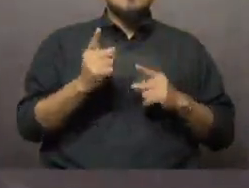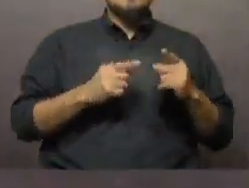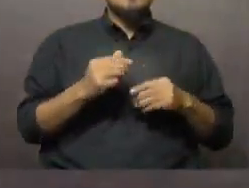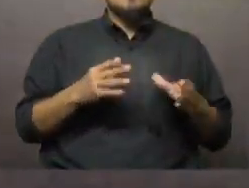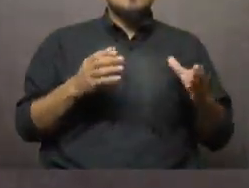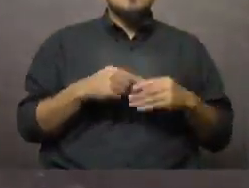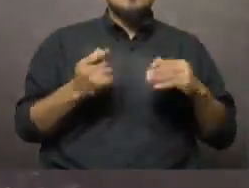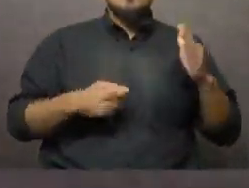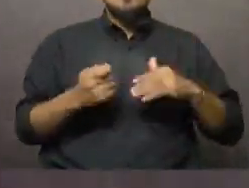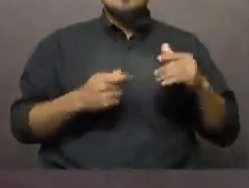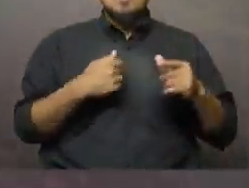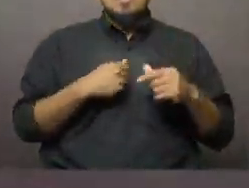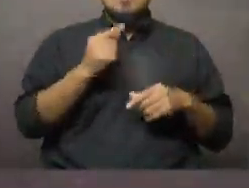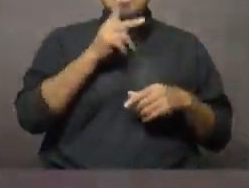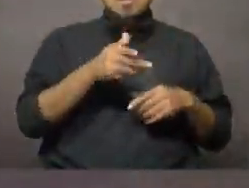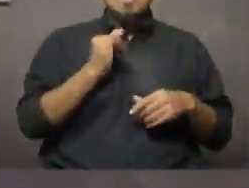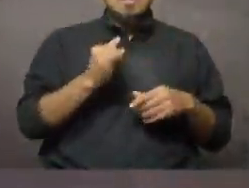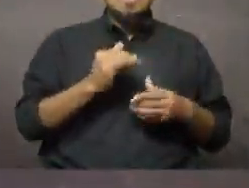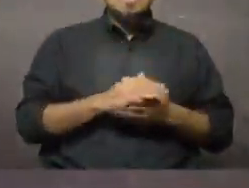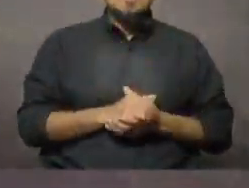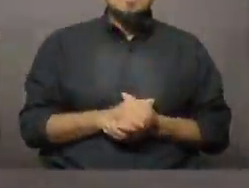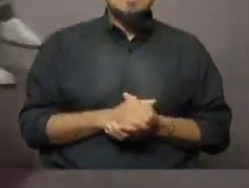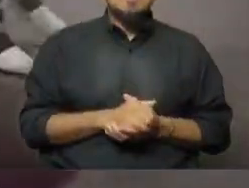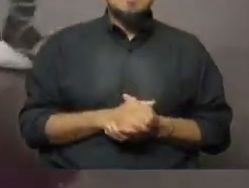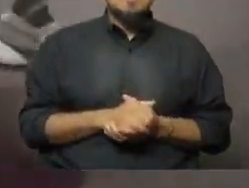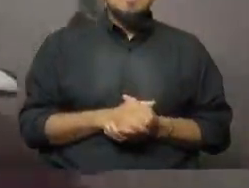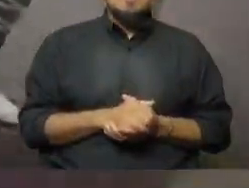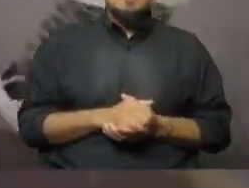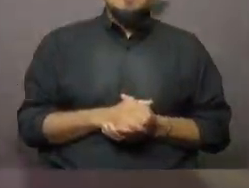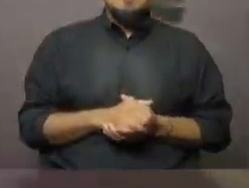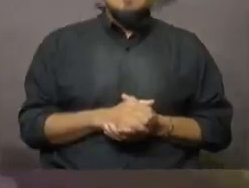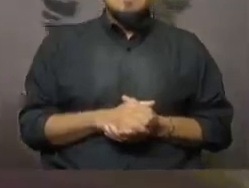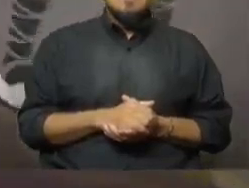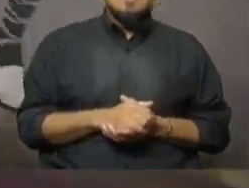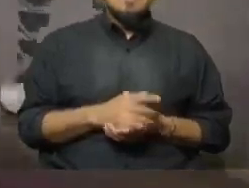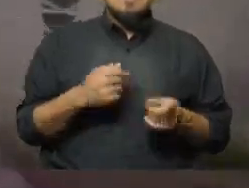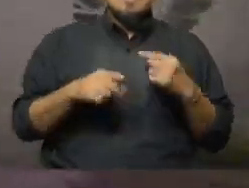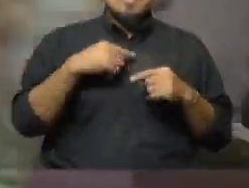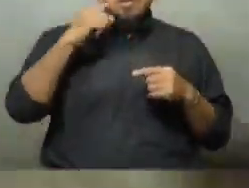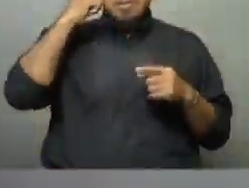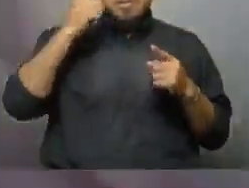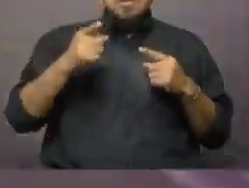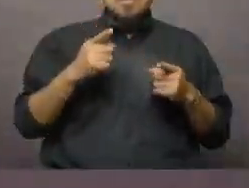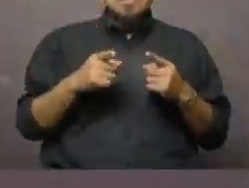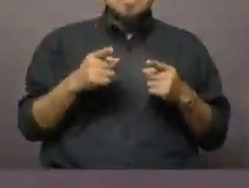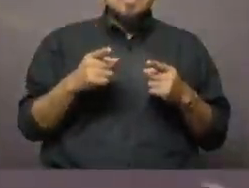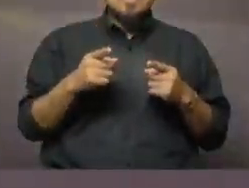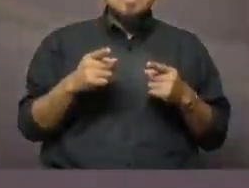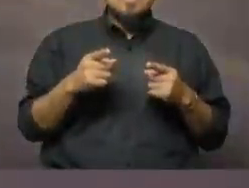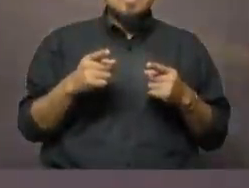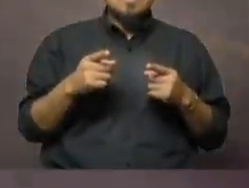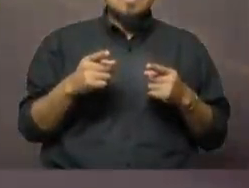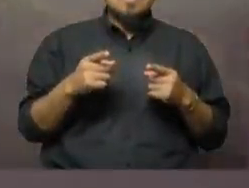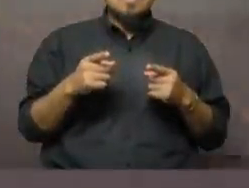grupo? No, mi hija sí, yo no. Muy bien, entonces pensás que sos una fiel,